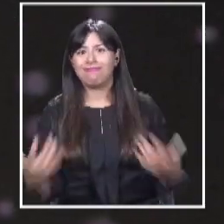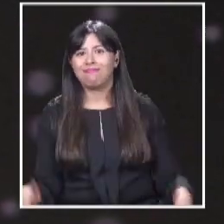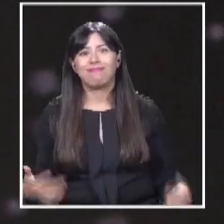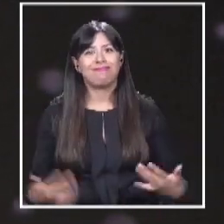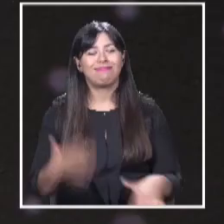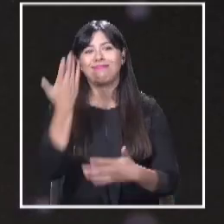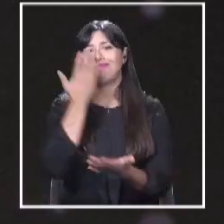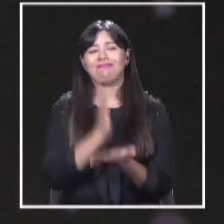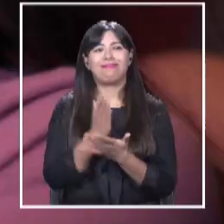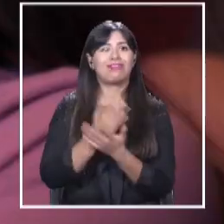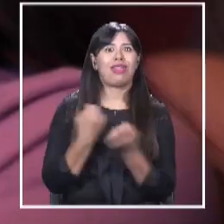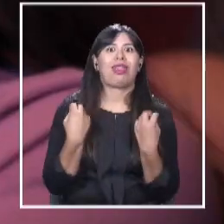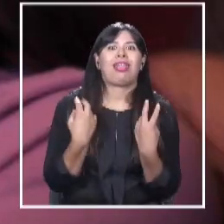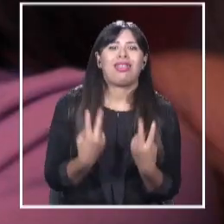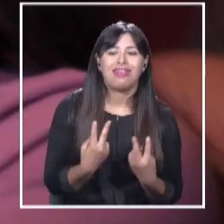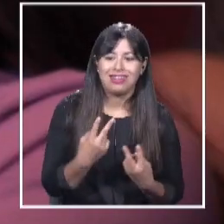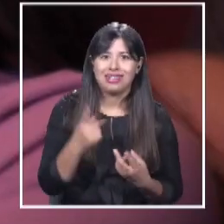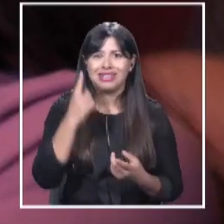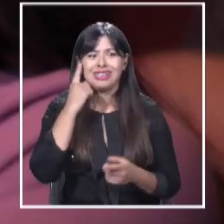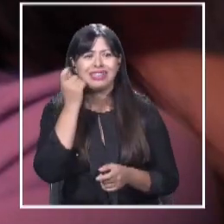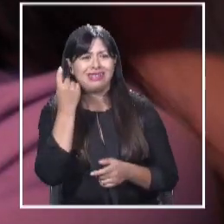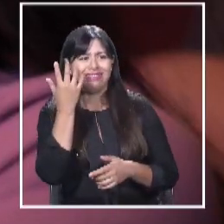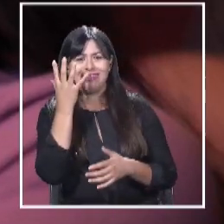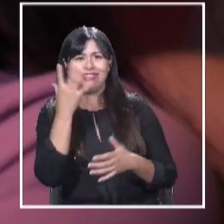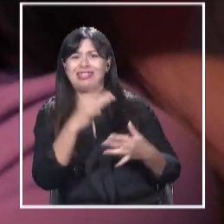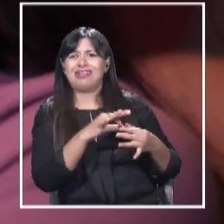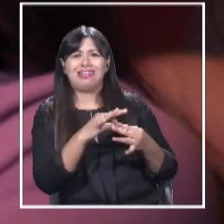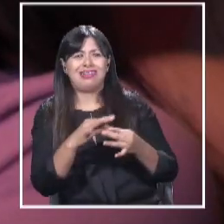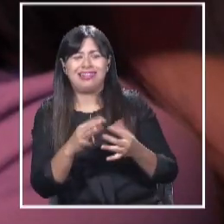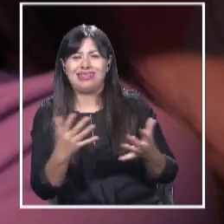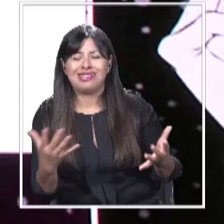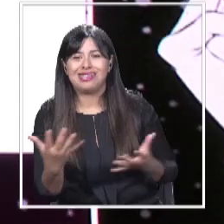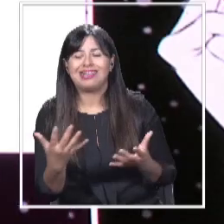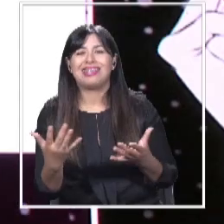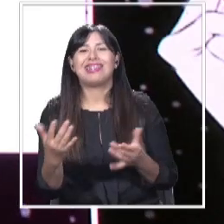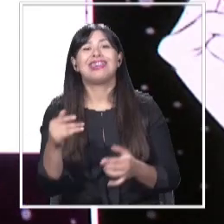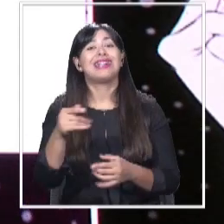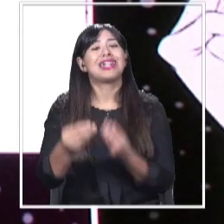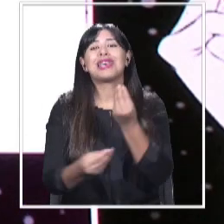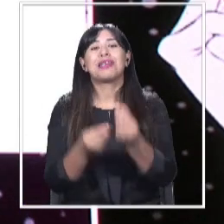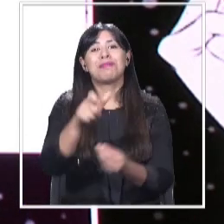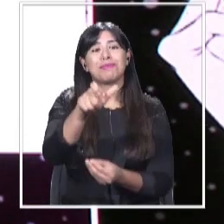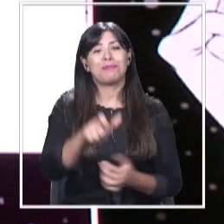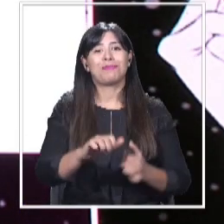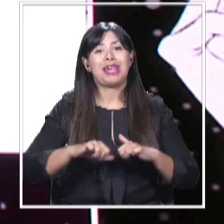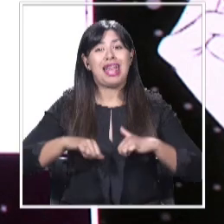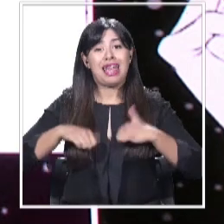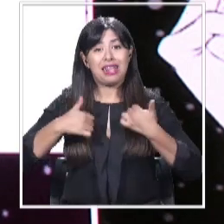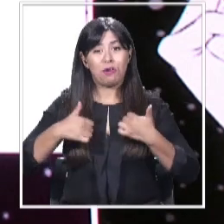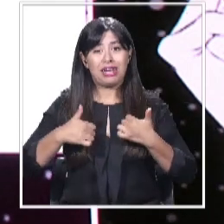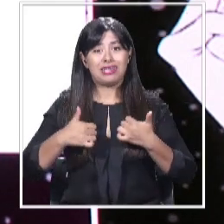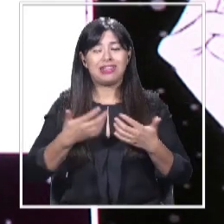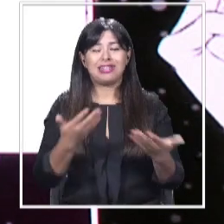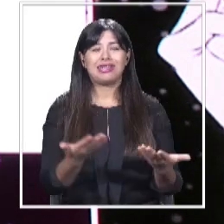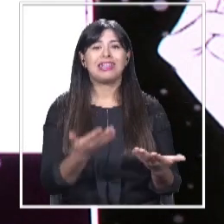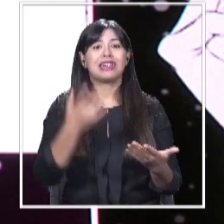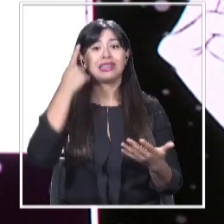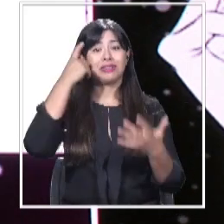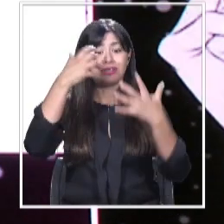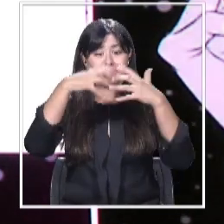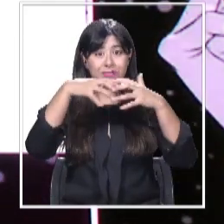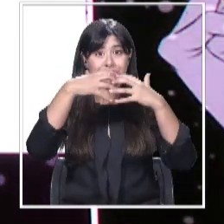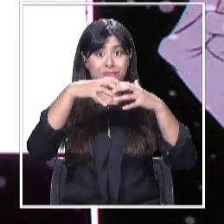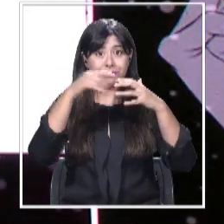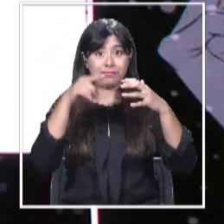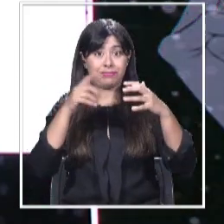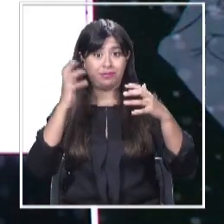comportamientos temerarios, difíciles de comprender. ¿Qué pasa en la adolescencia? Pues pasa que el cerebro humano es un cerebro que